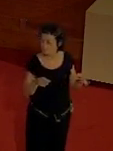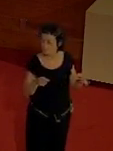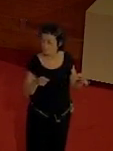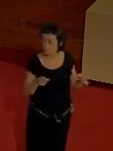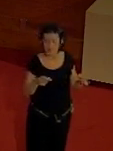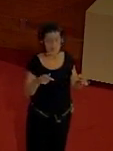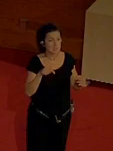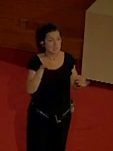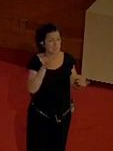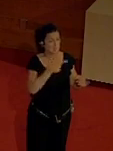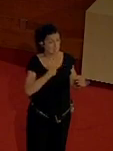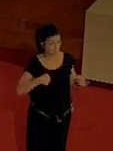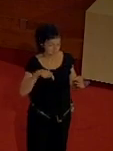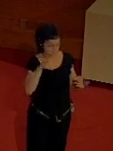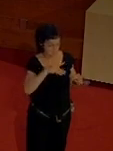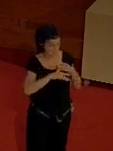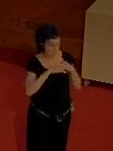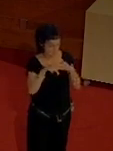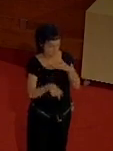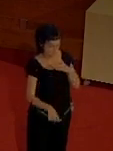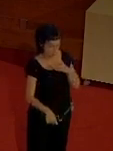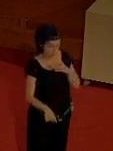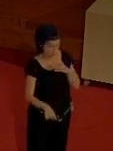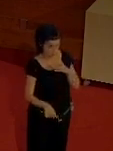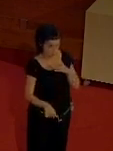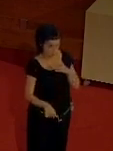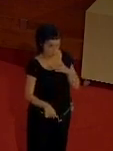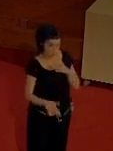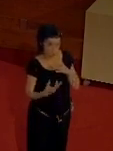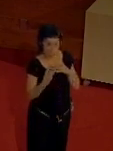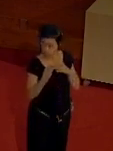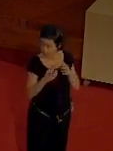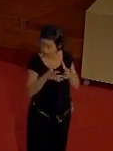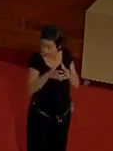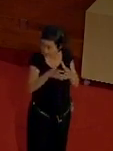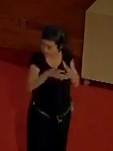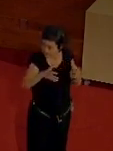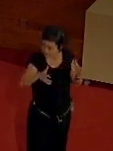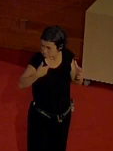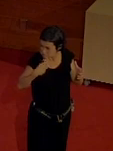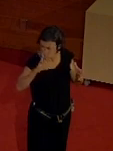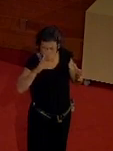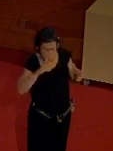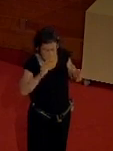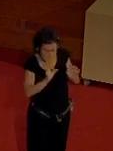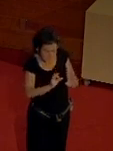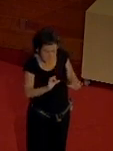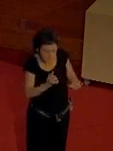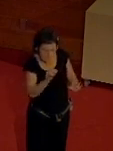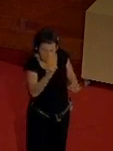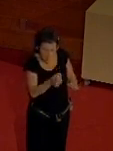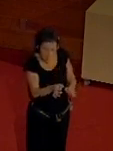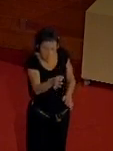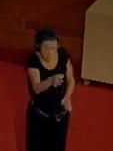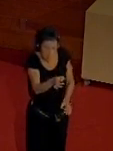de China hay o sea por mucho que la Grande casi no sale nada Pero algunas empiezan a salir las